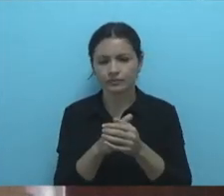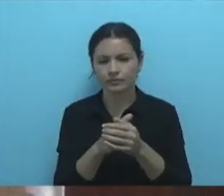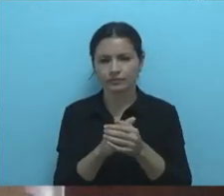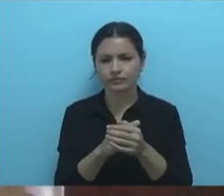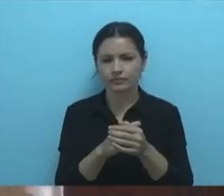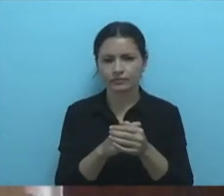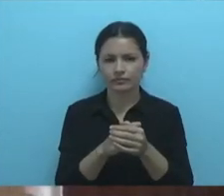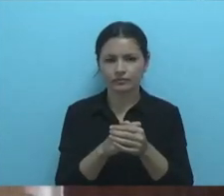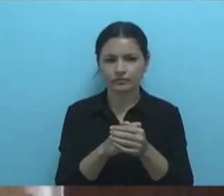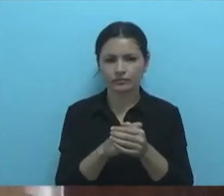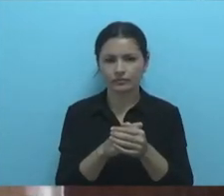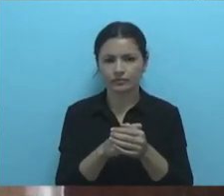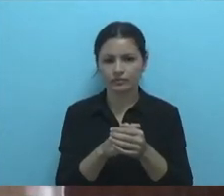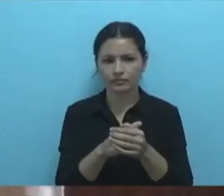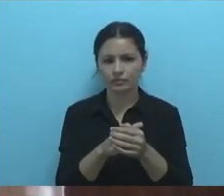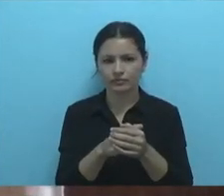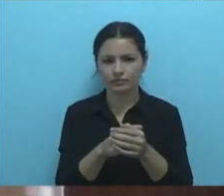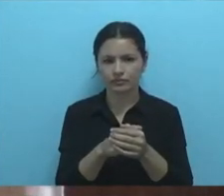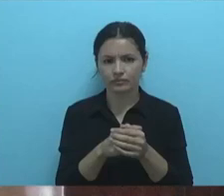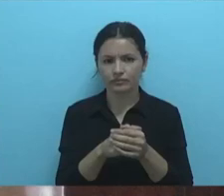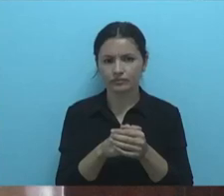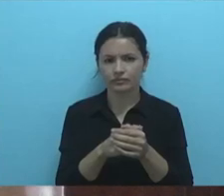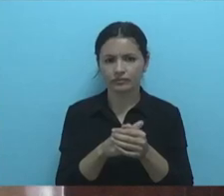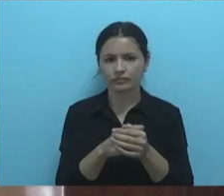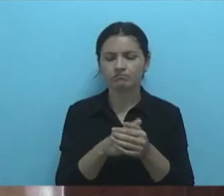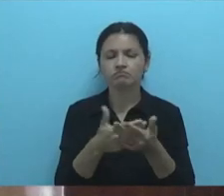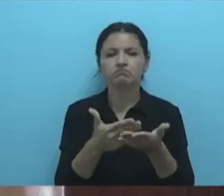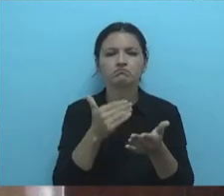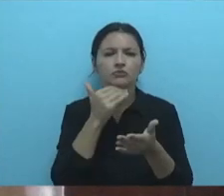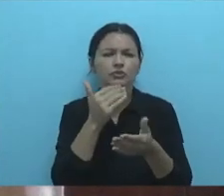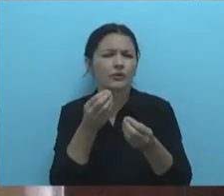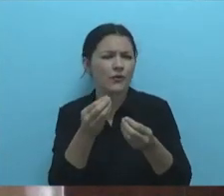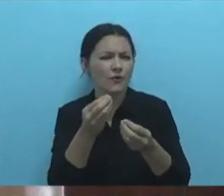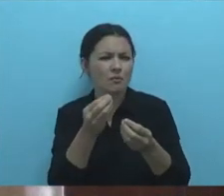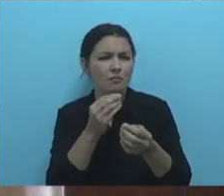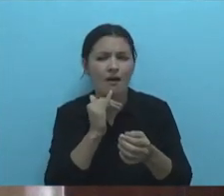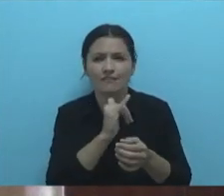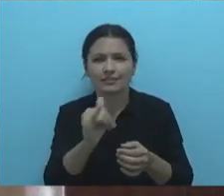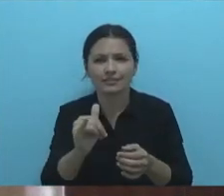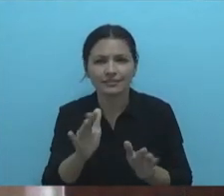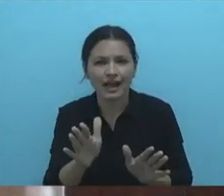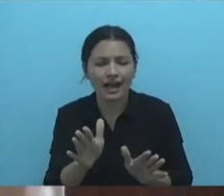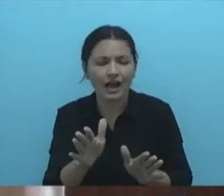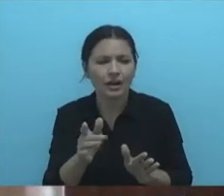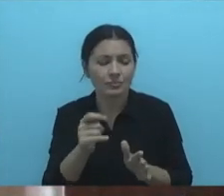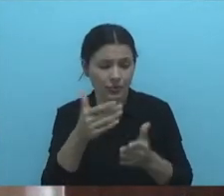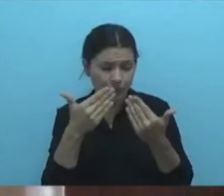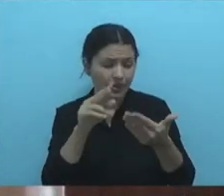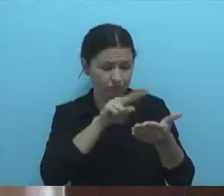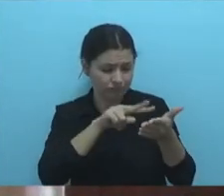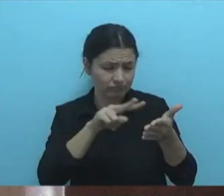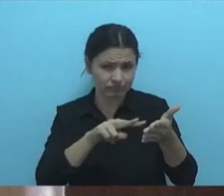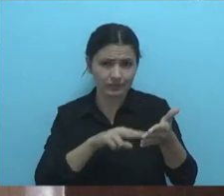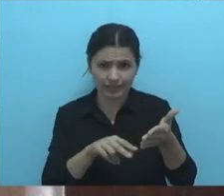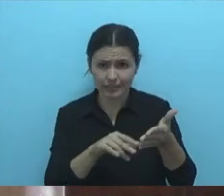mecanismos Mediante los cuales se gira a los presidentes de bloque esa información pero entiendo que está a disposición de